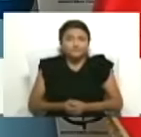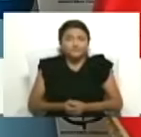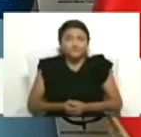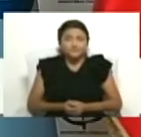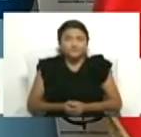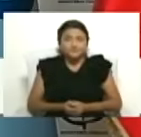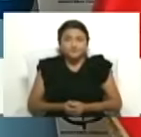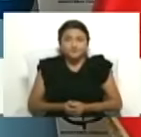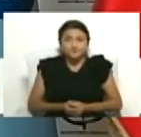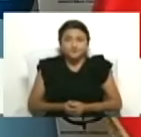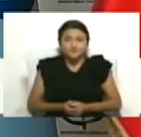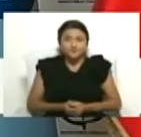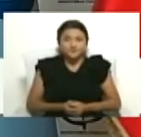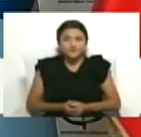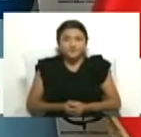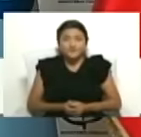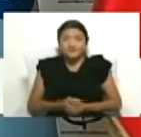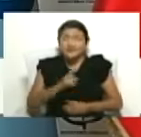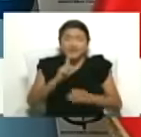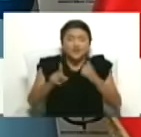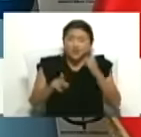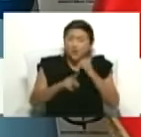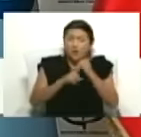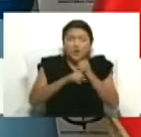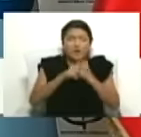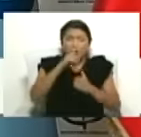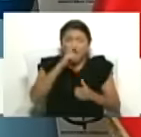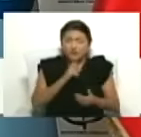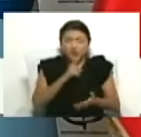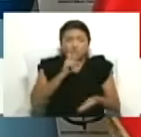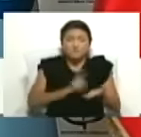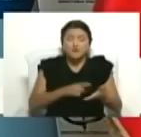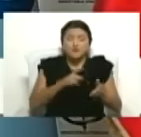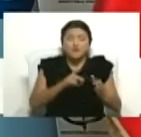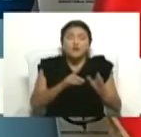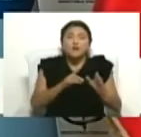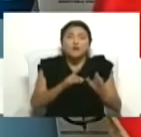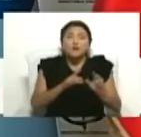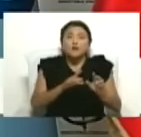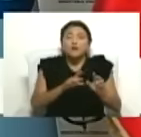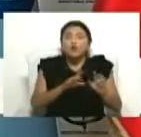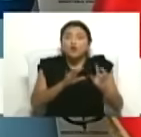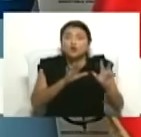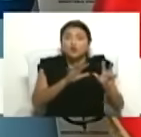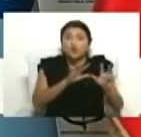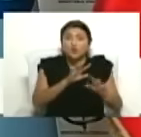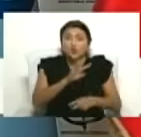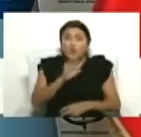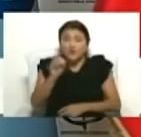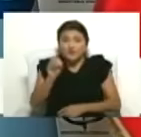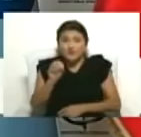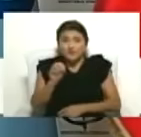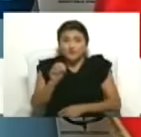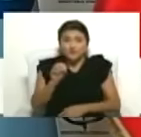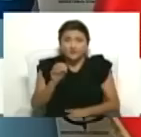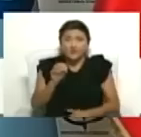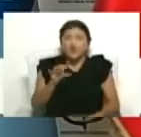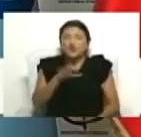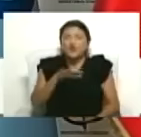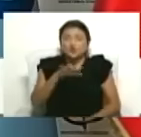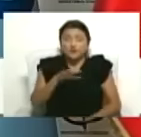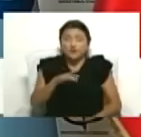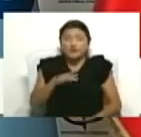ya ocurrió en los años 40 del siglo pasado en la bíblica y profética tierra